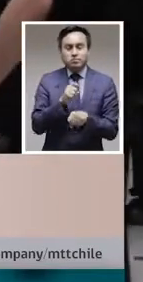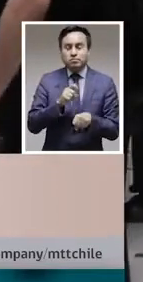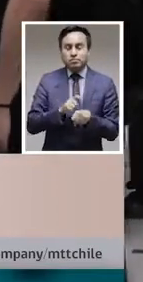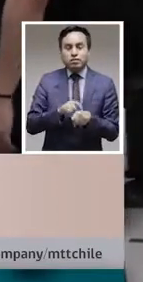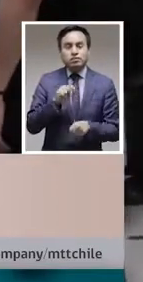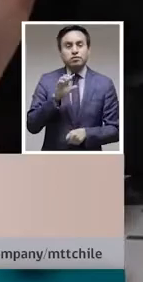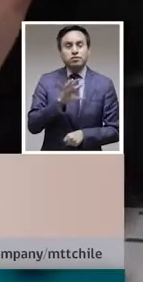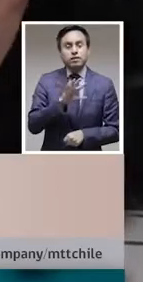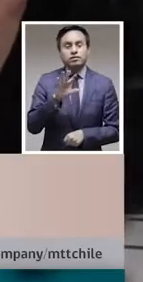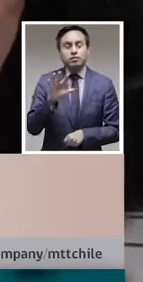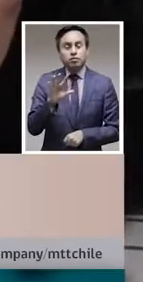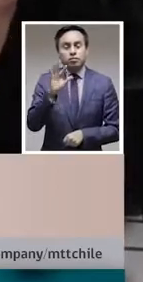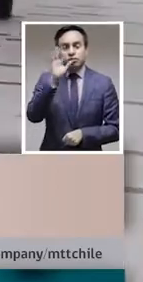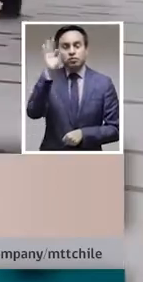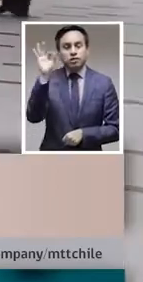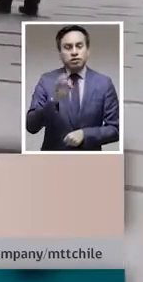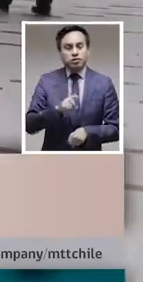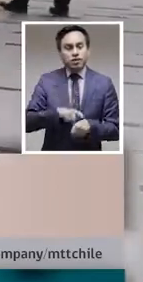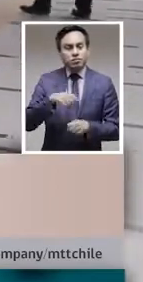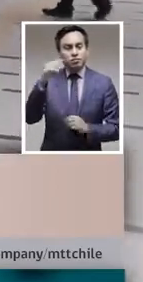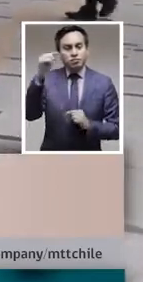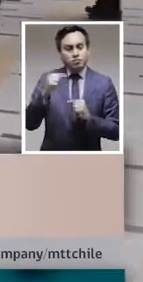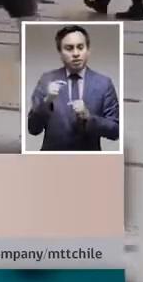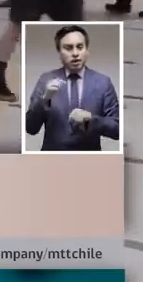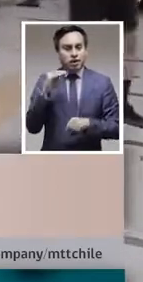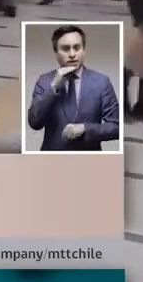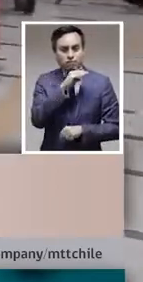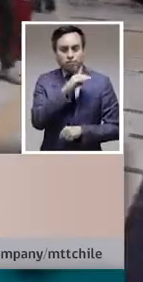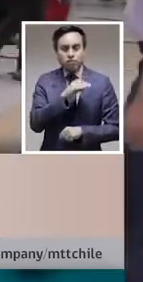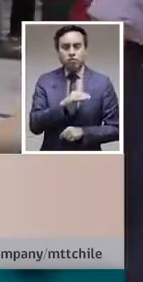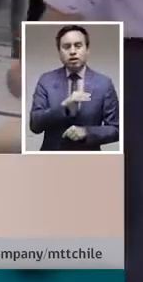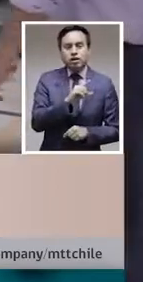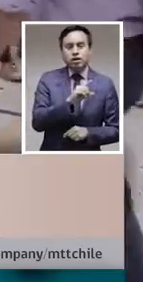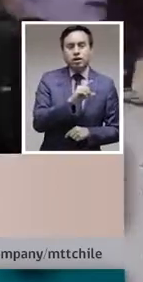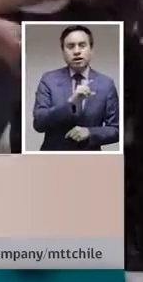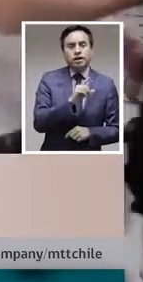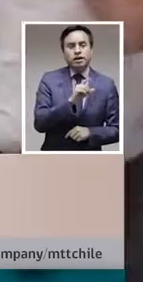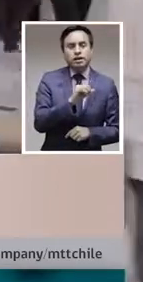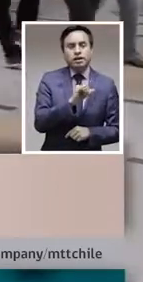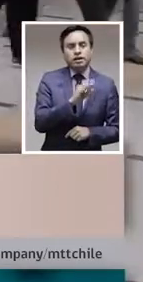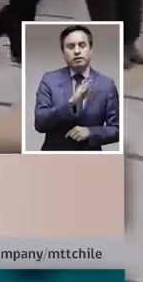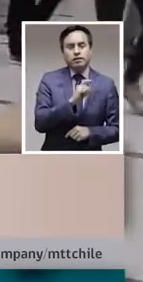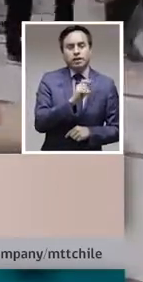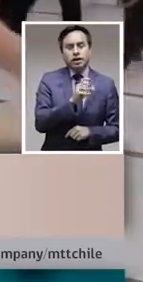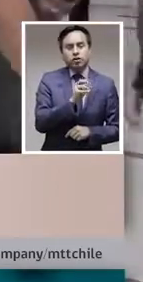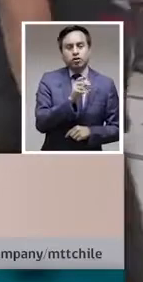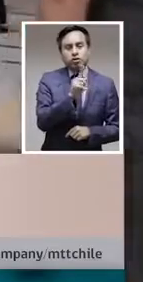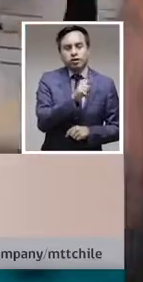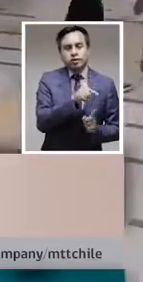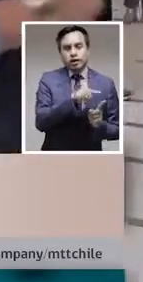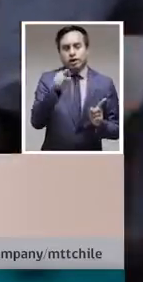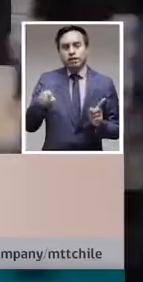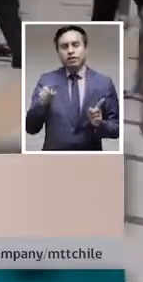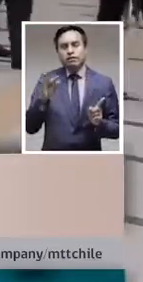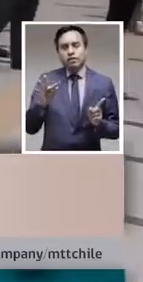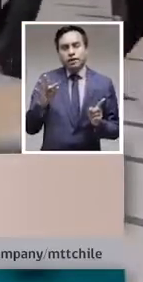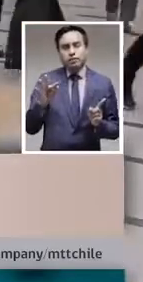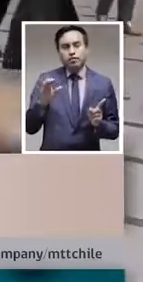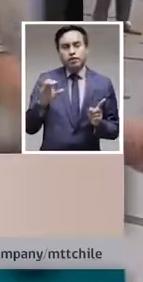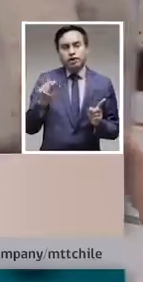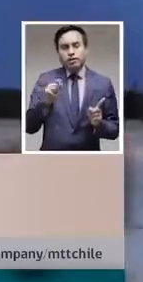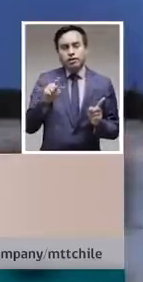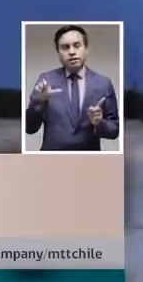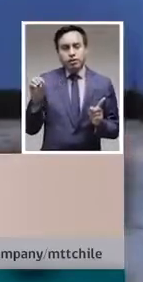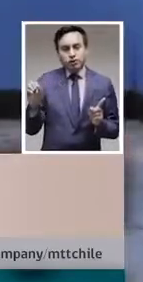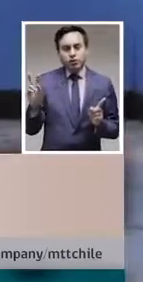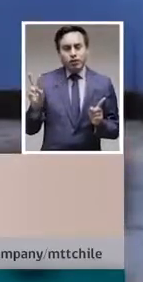alcanzado hasta 55% para viajes entre Los Libertadores y Fernando Castillo Velasco, la última estación